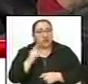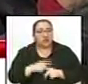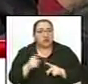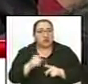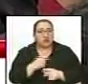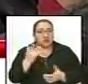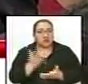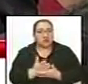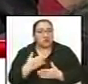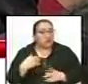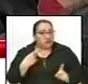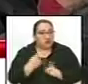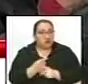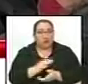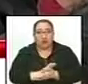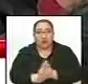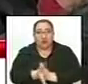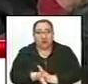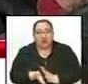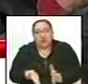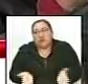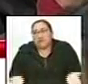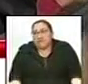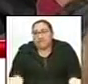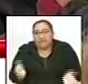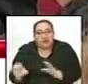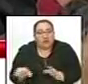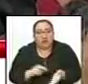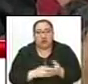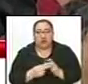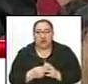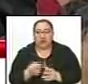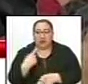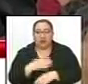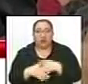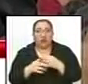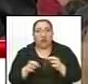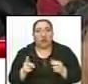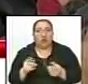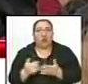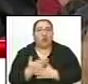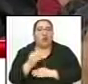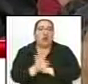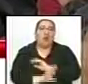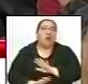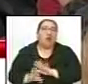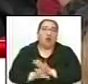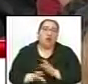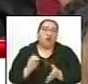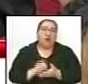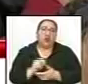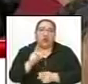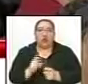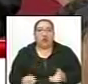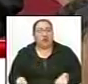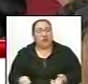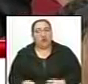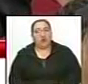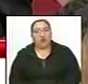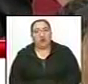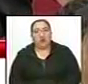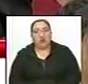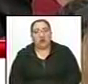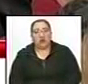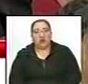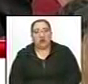de situaciones que no nos van a llevar a ningún lado, lo único que vamos a tener para la población es un nuevo blindaje más de un personaje que